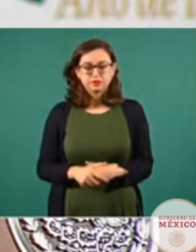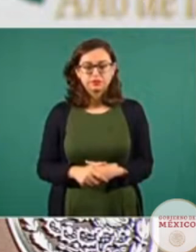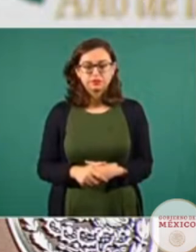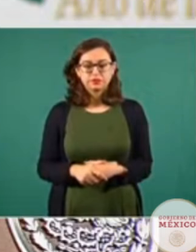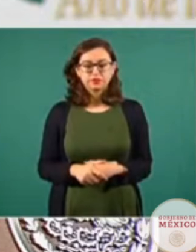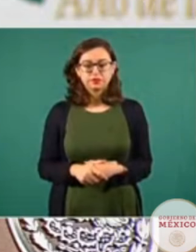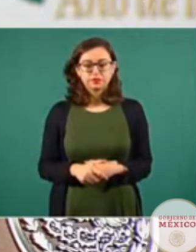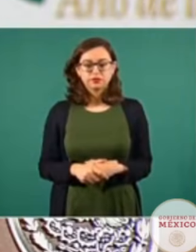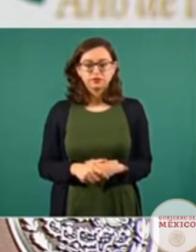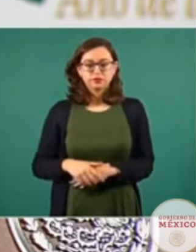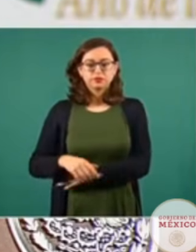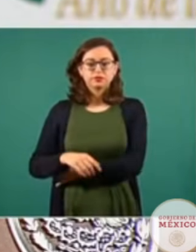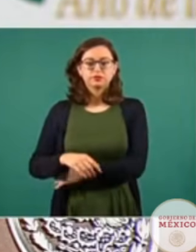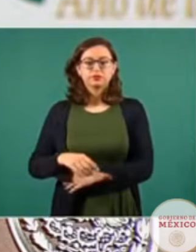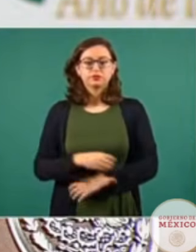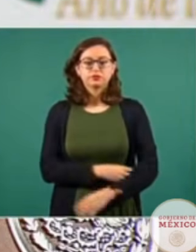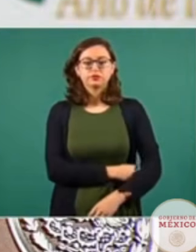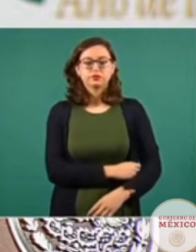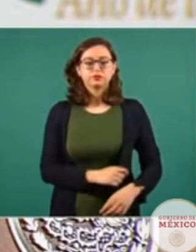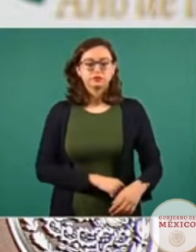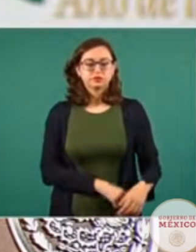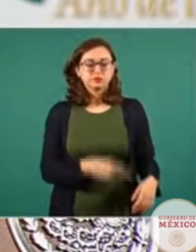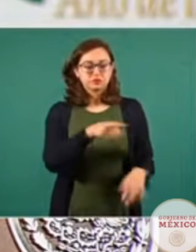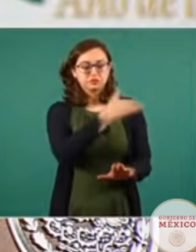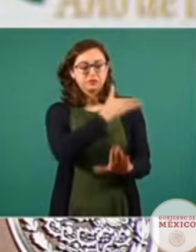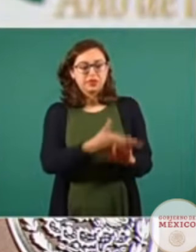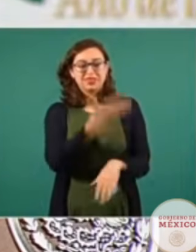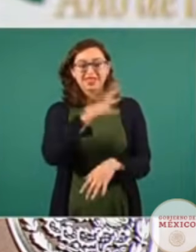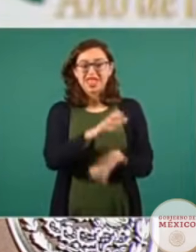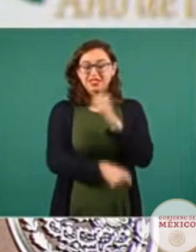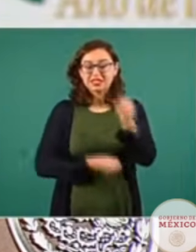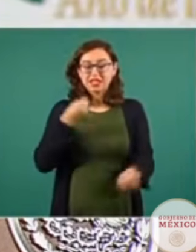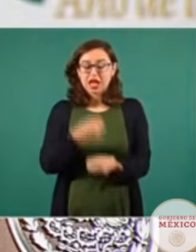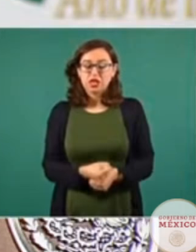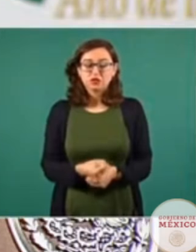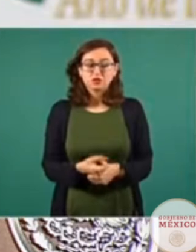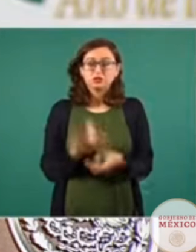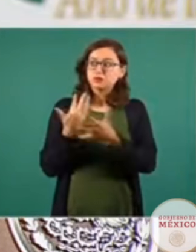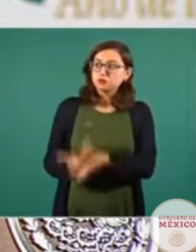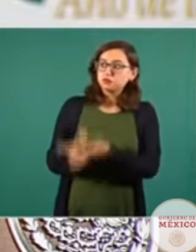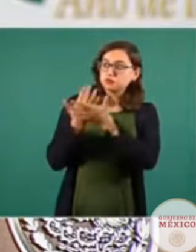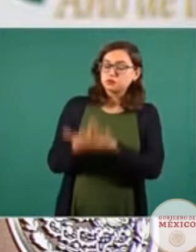en más de 10 años, de 10 años hacia adelante,